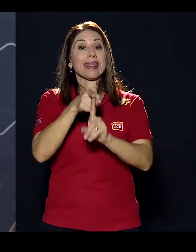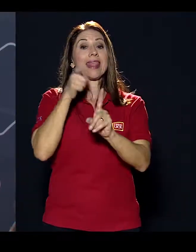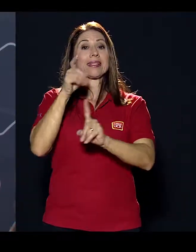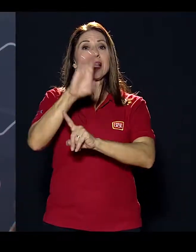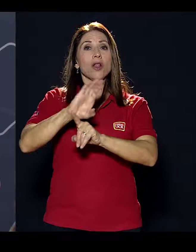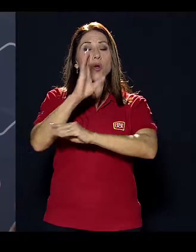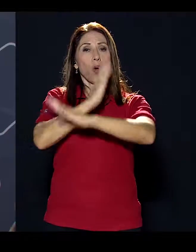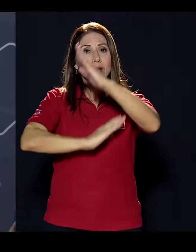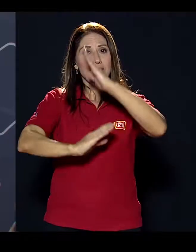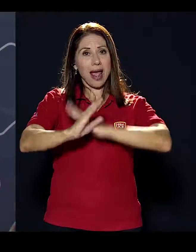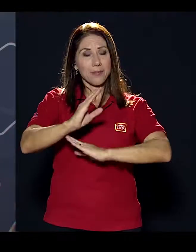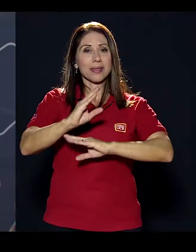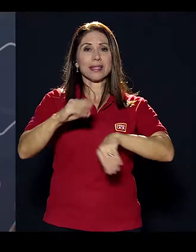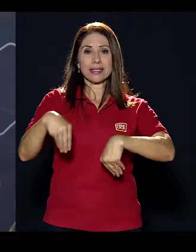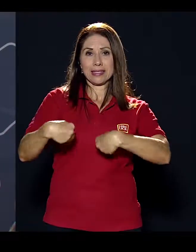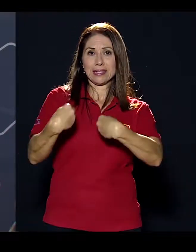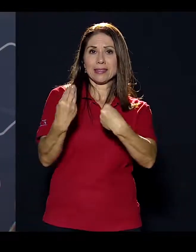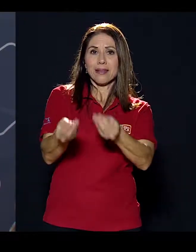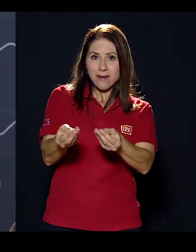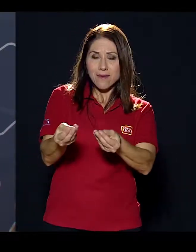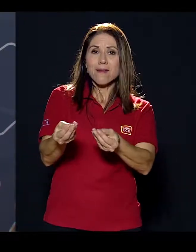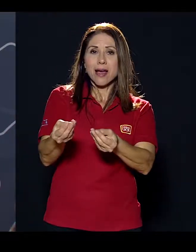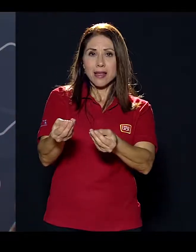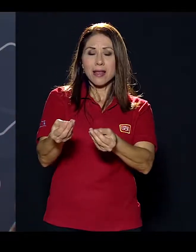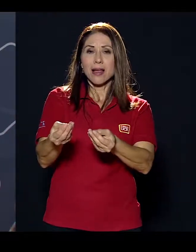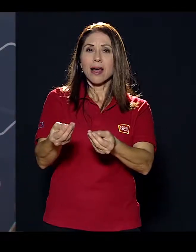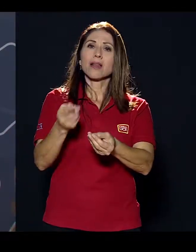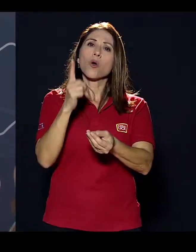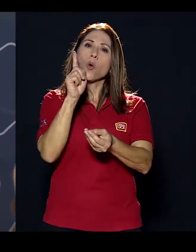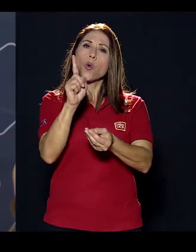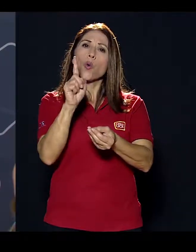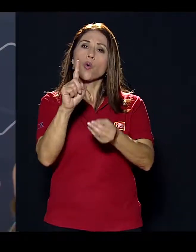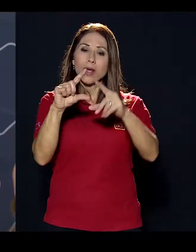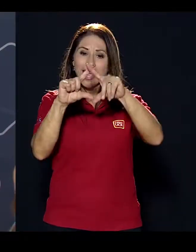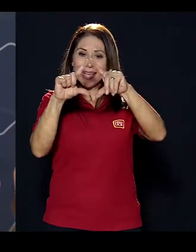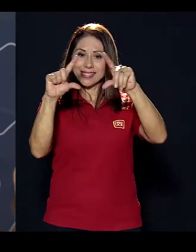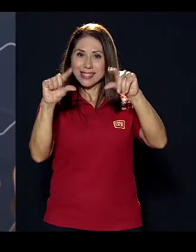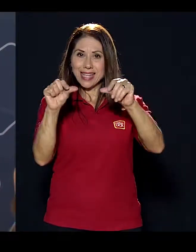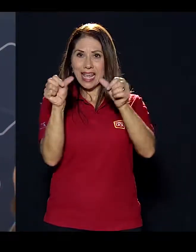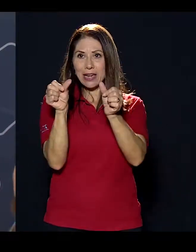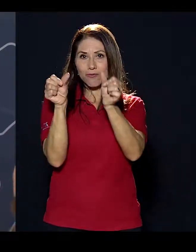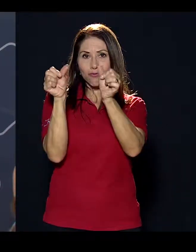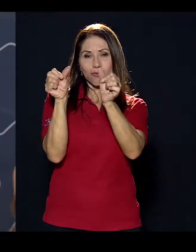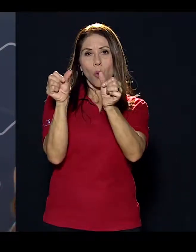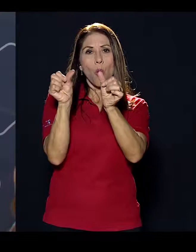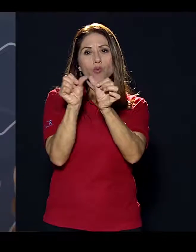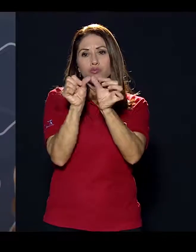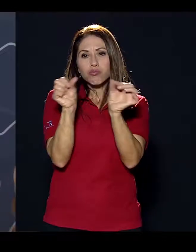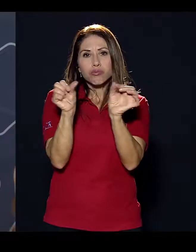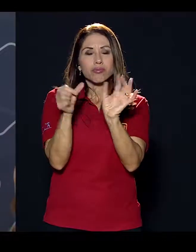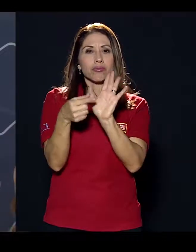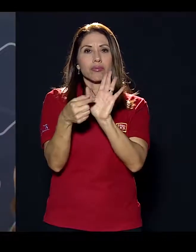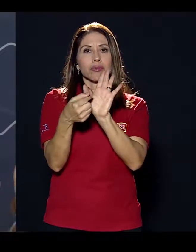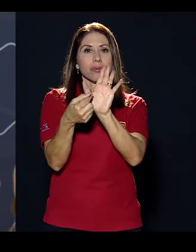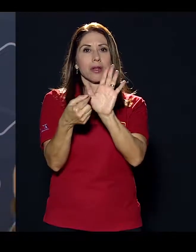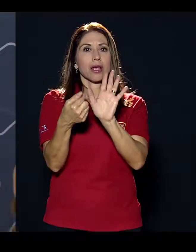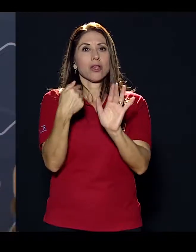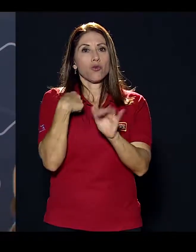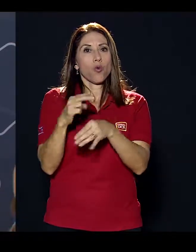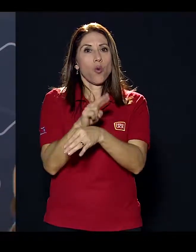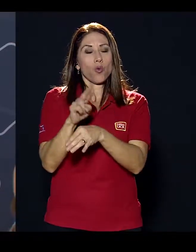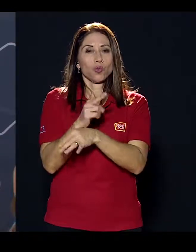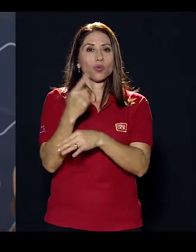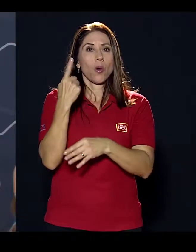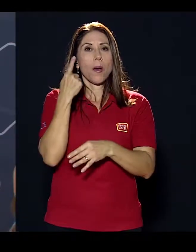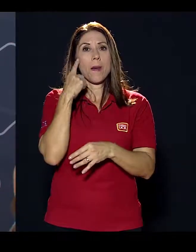el CONAPDI se va a otorgar precisamente un tipo de sticker que yo lo llevo, o sea, para no quedar